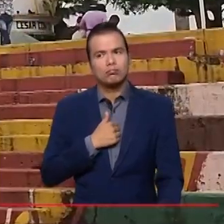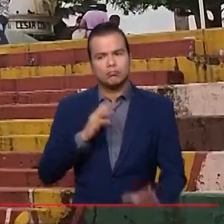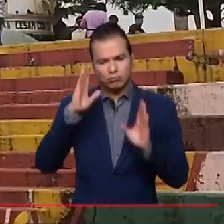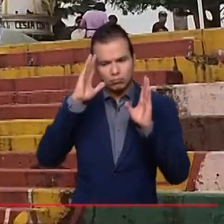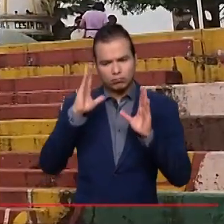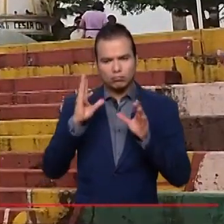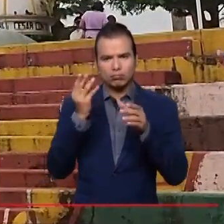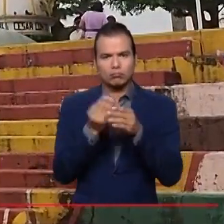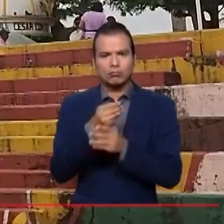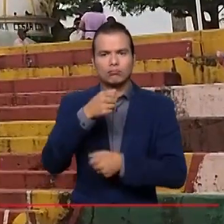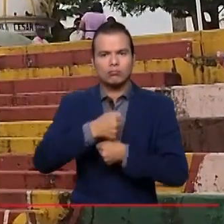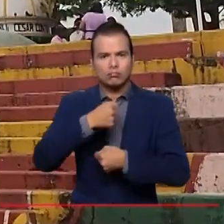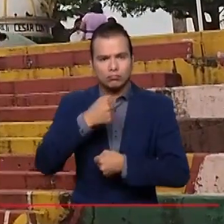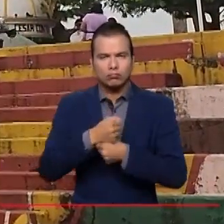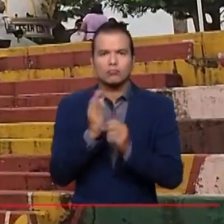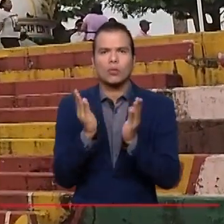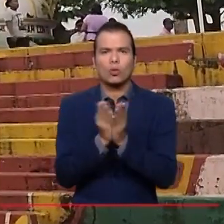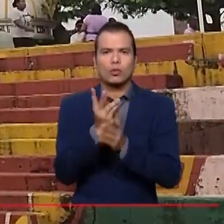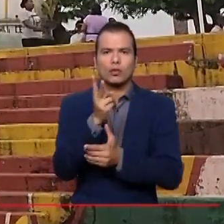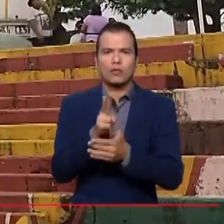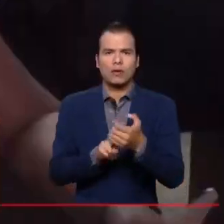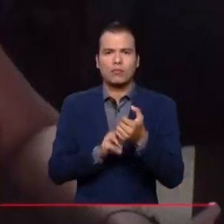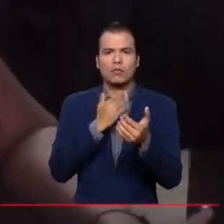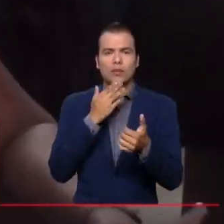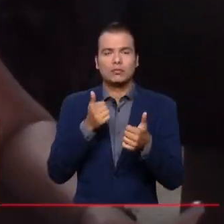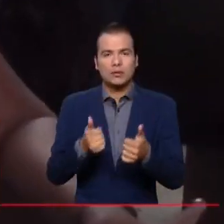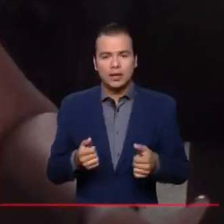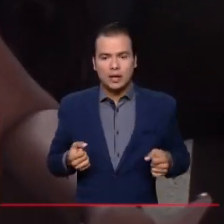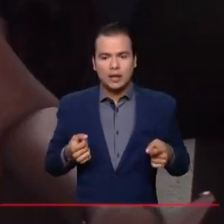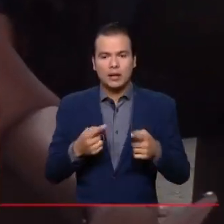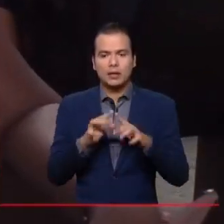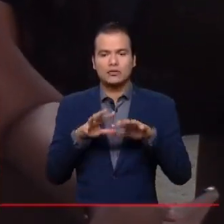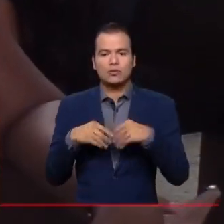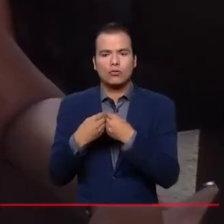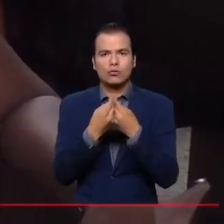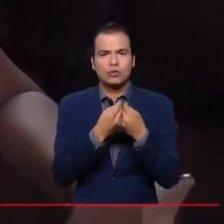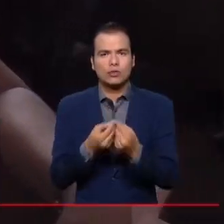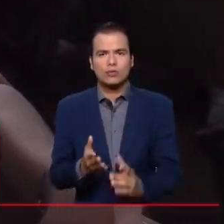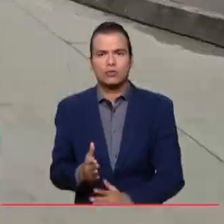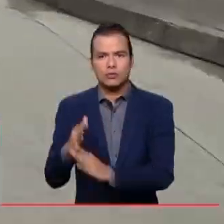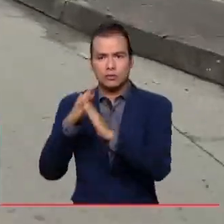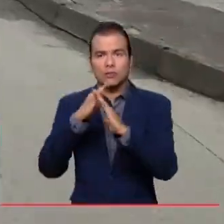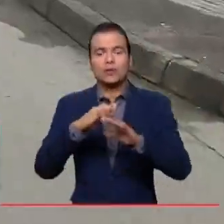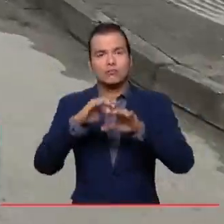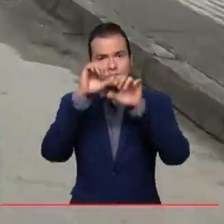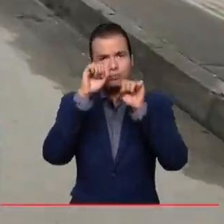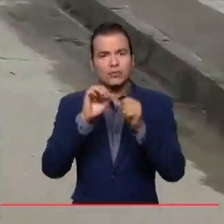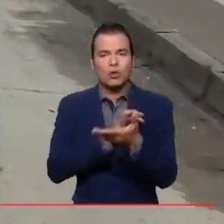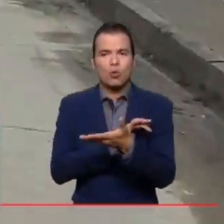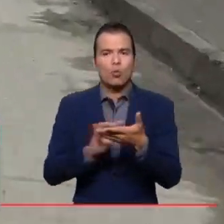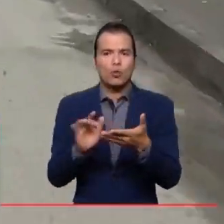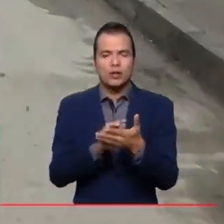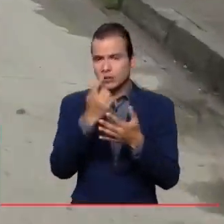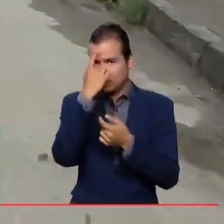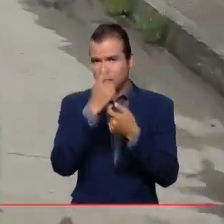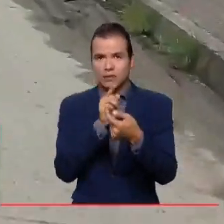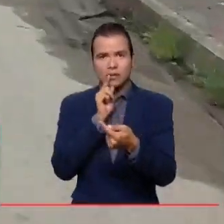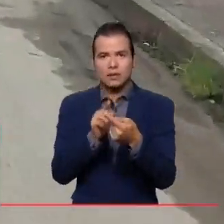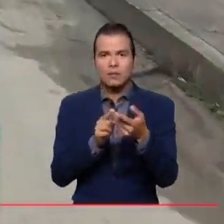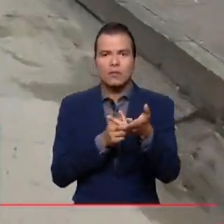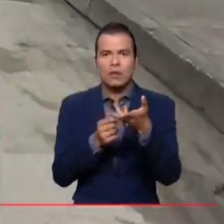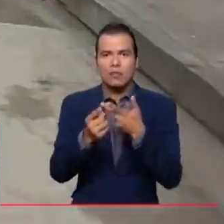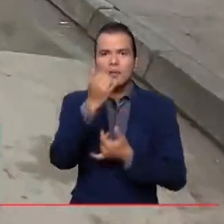y en materia de educación. Consejos extraordinarios de seguridad dejan como conclusión que implementarán medidas urgentes para combatir la